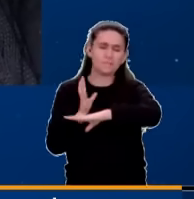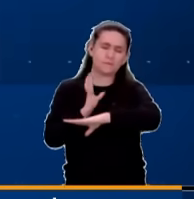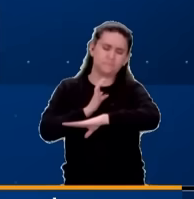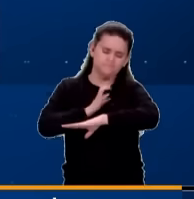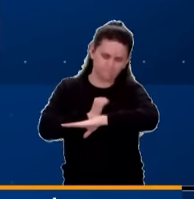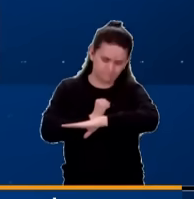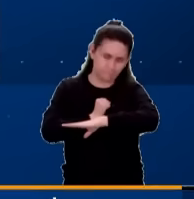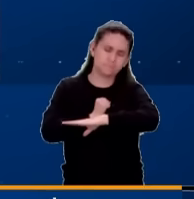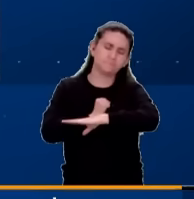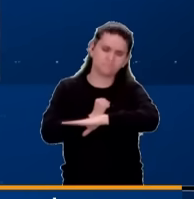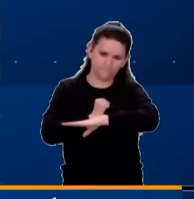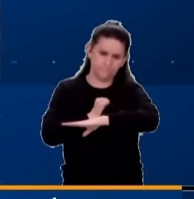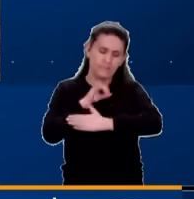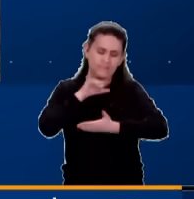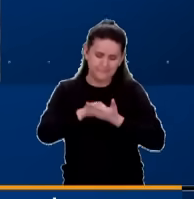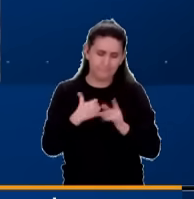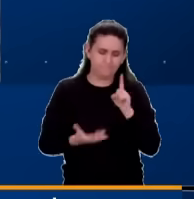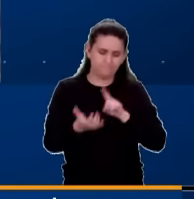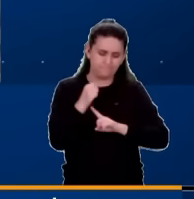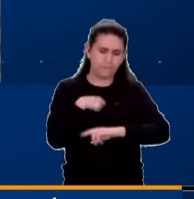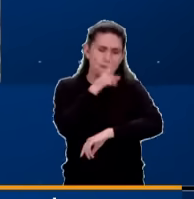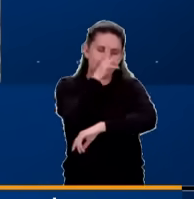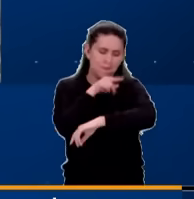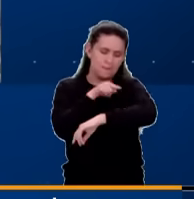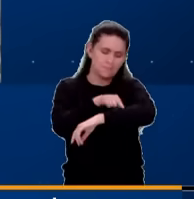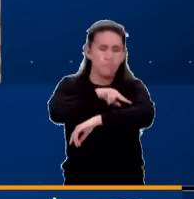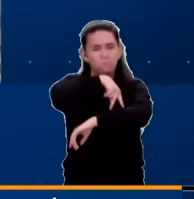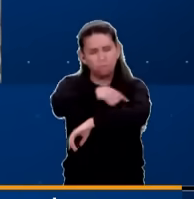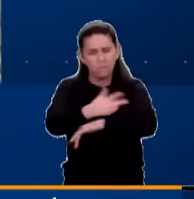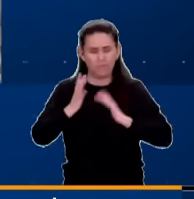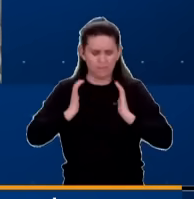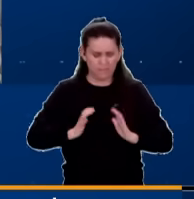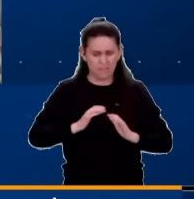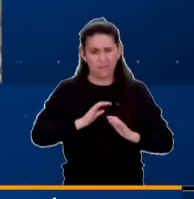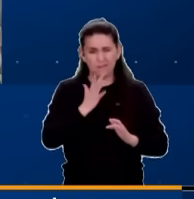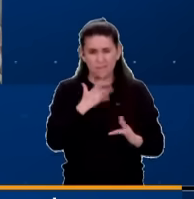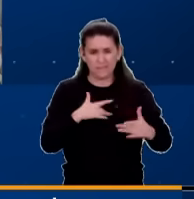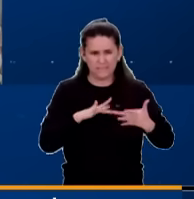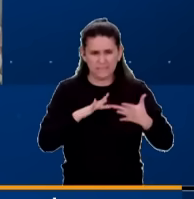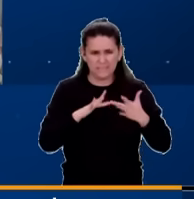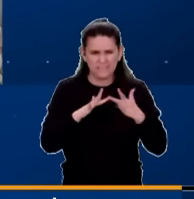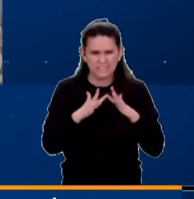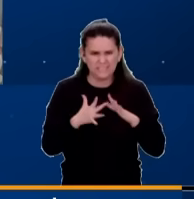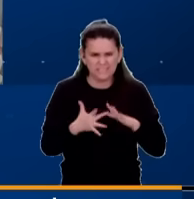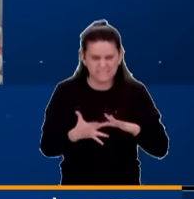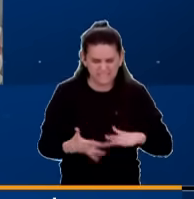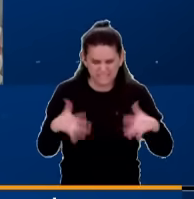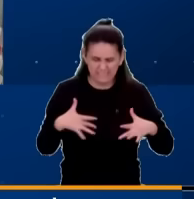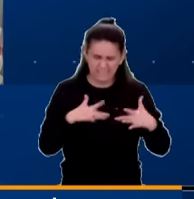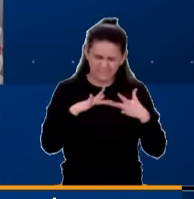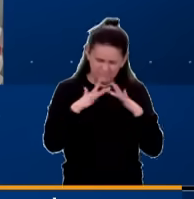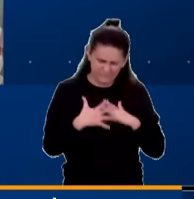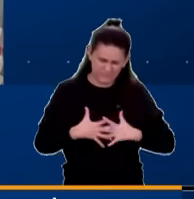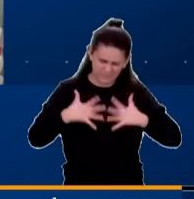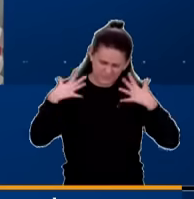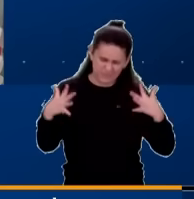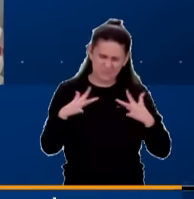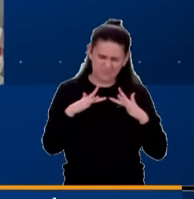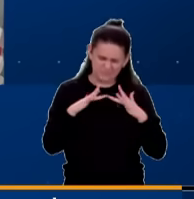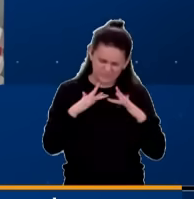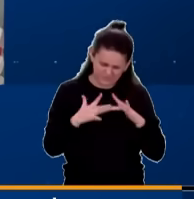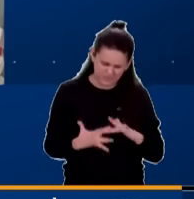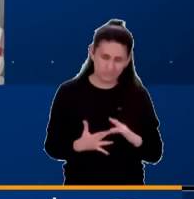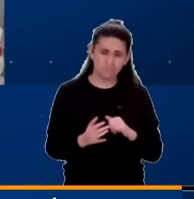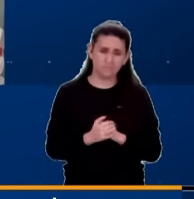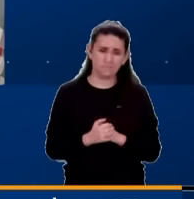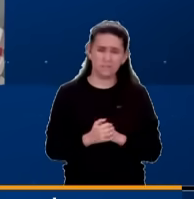lastimosamente aquí encontramos los restos de mi hija y un dolor muy profundo. Dolor inmenso, porque eso